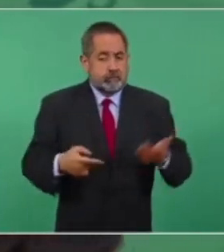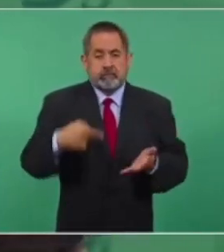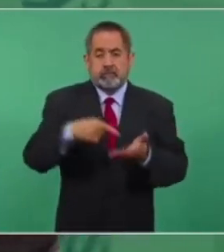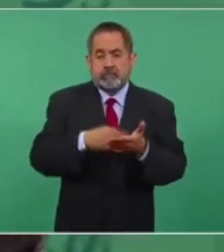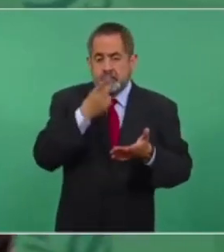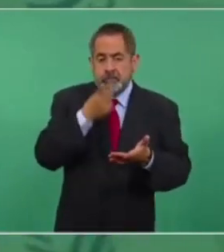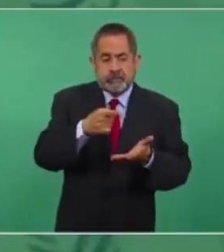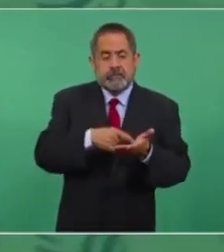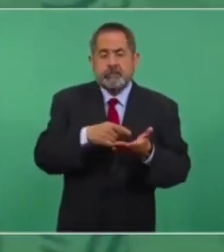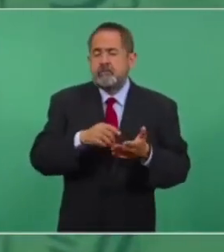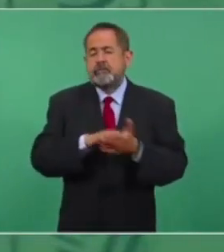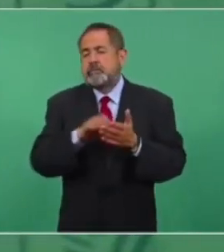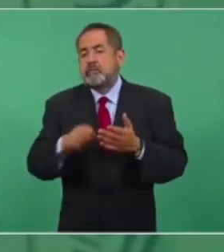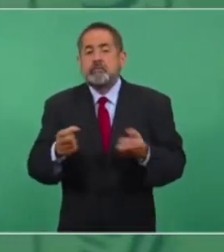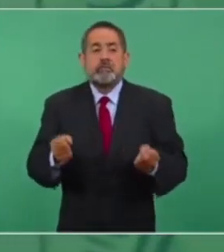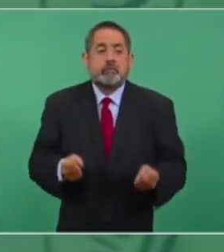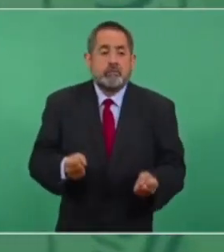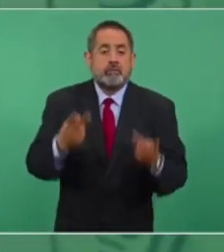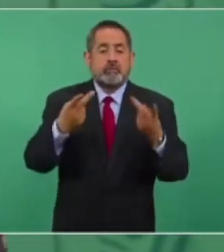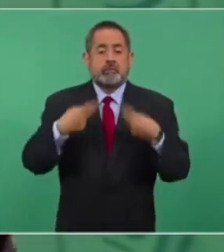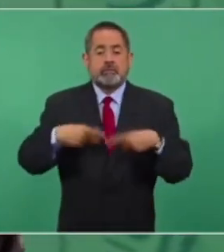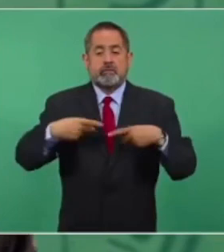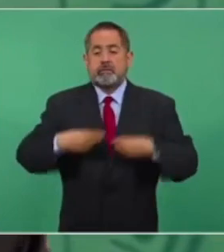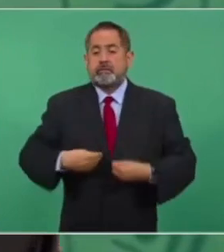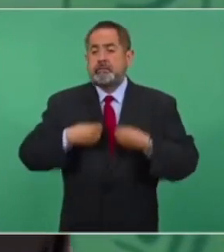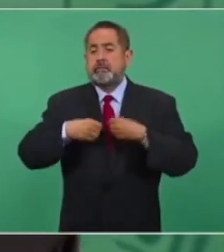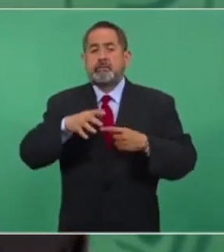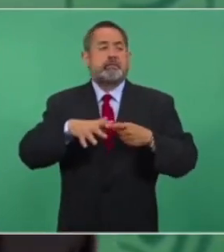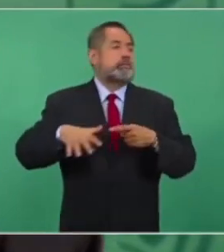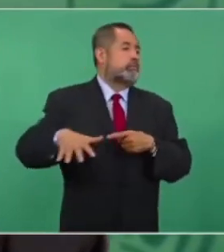la población de un estado,